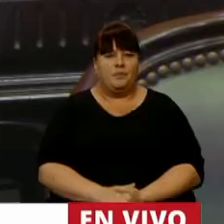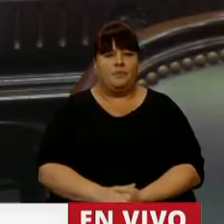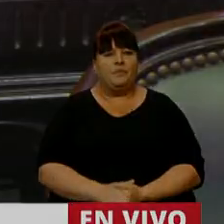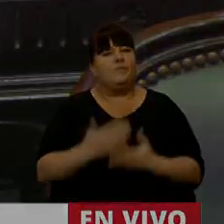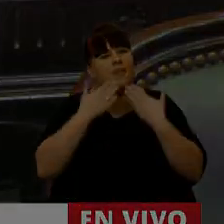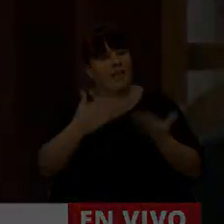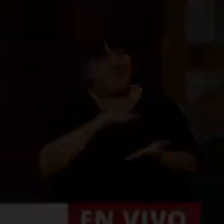Gracias, diputado.